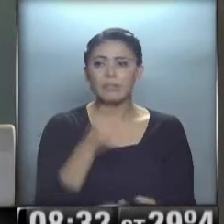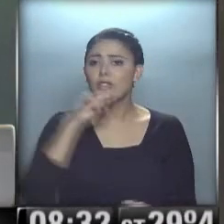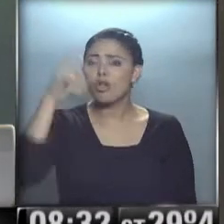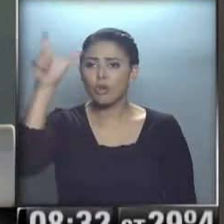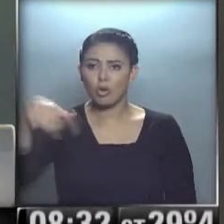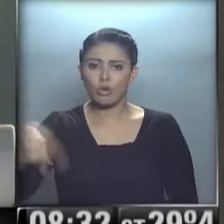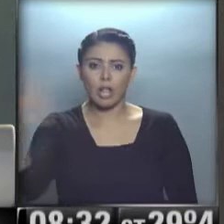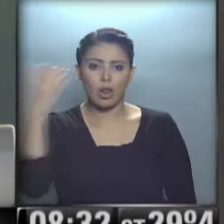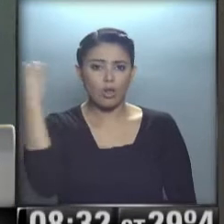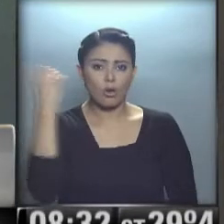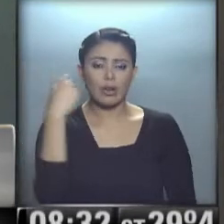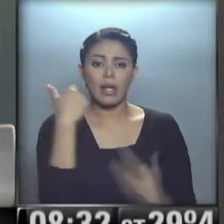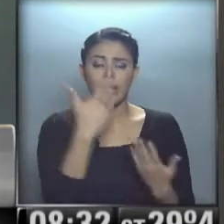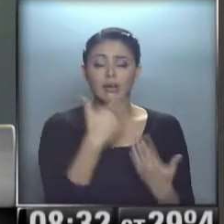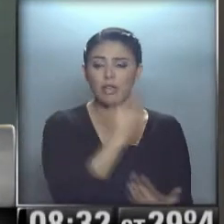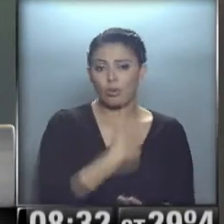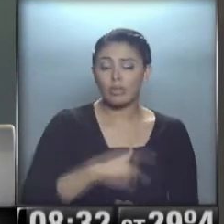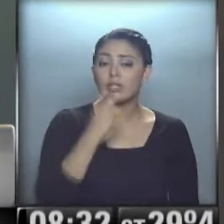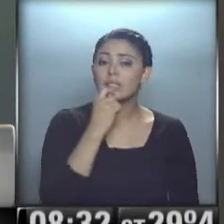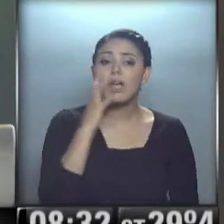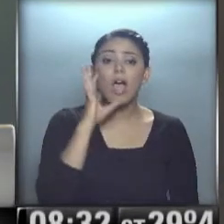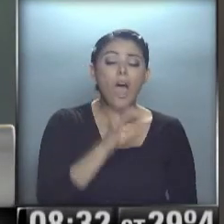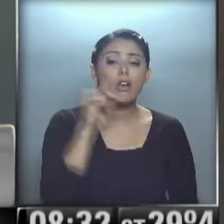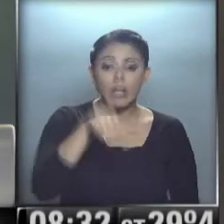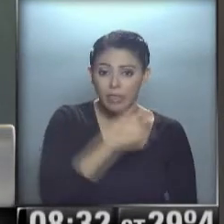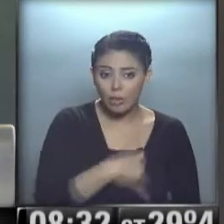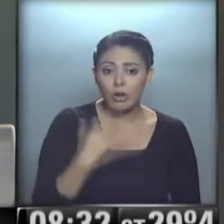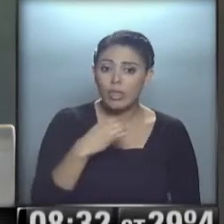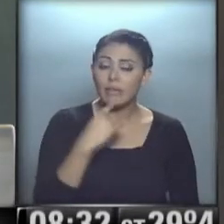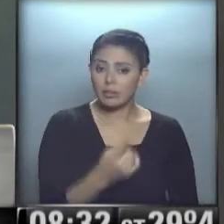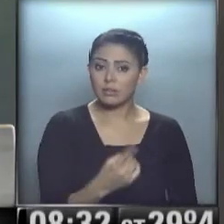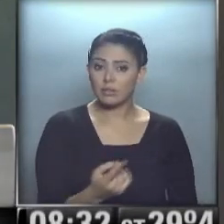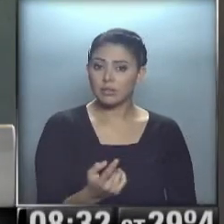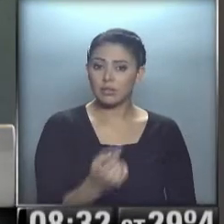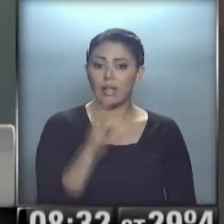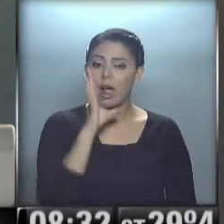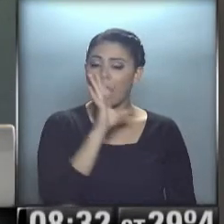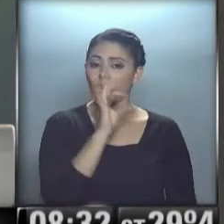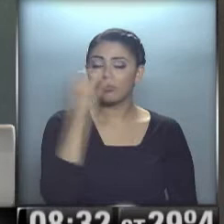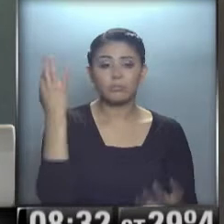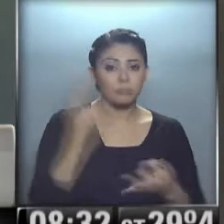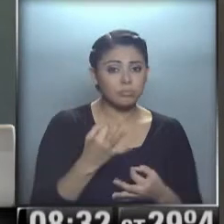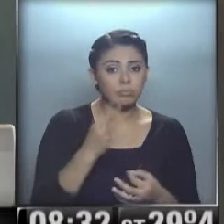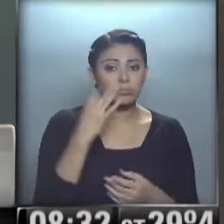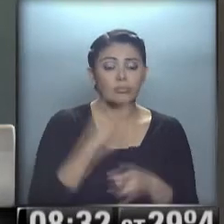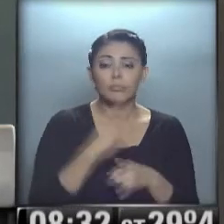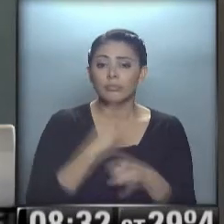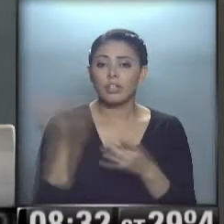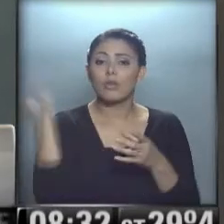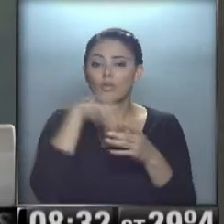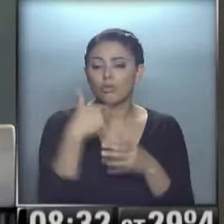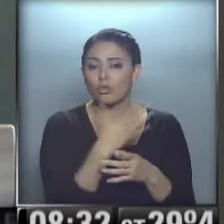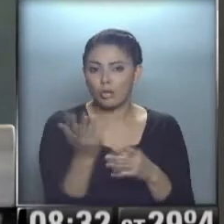son significativos para un gobierno. Y si hay algo que a este gobierno hay que reconocerle de una manera sistemática es la inclusión social